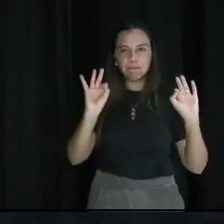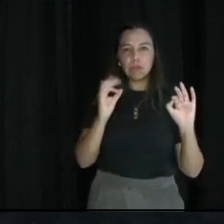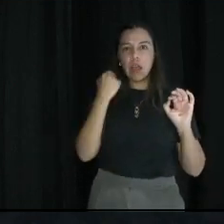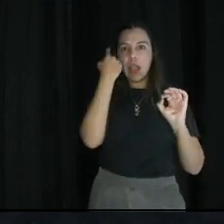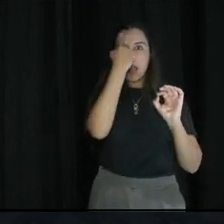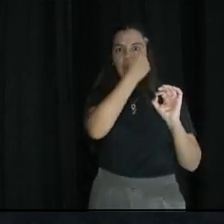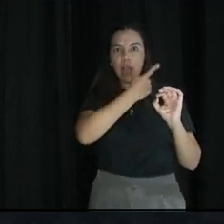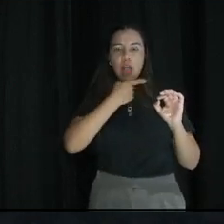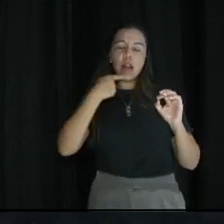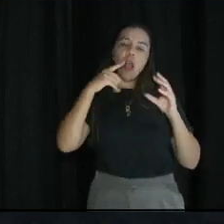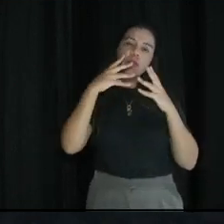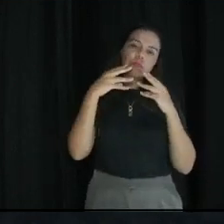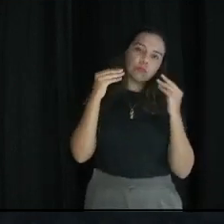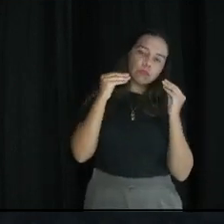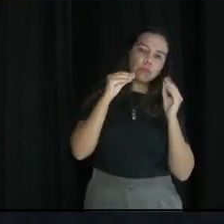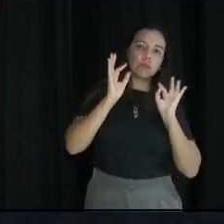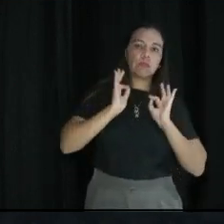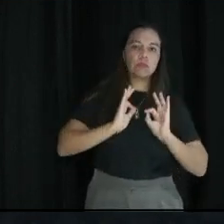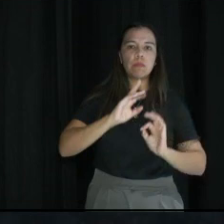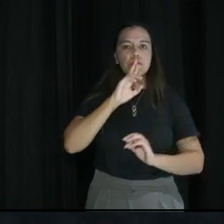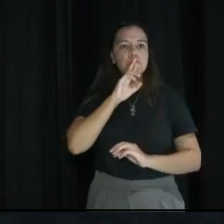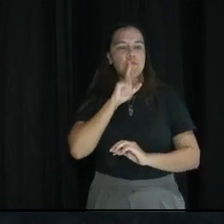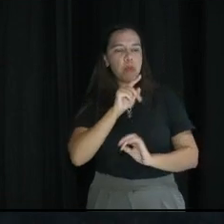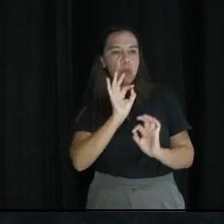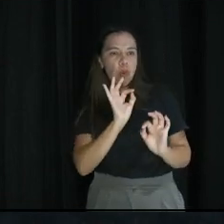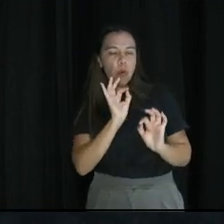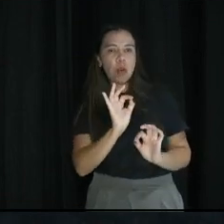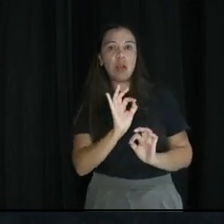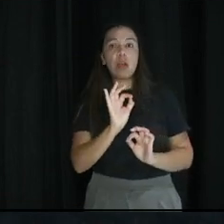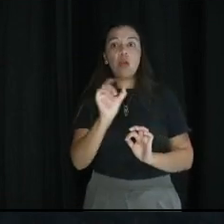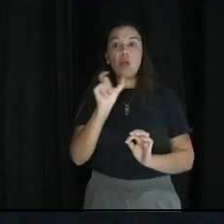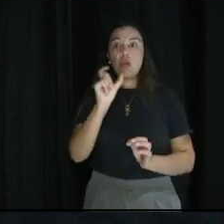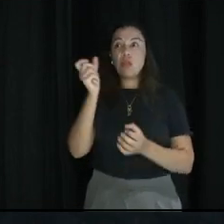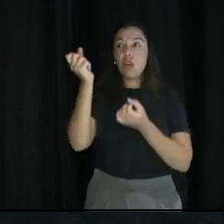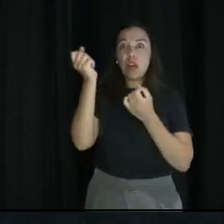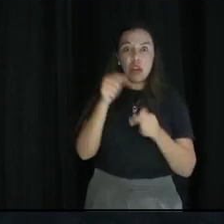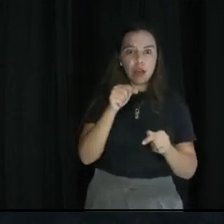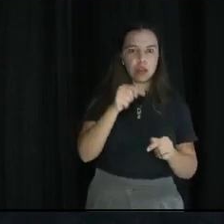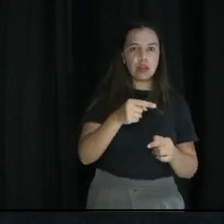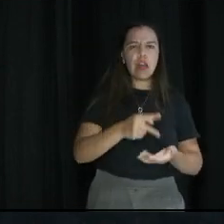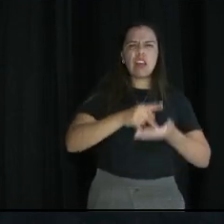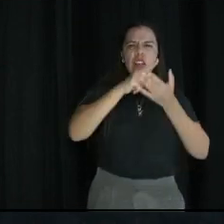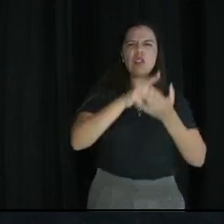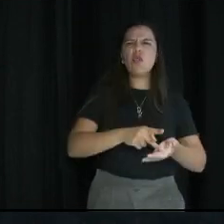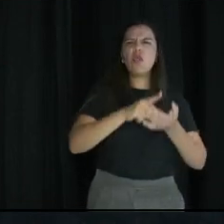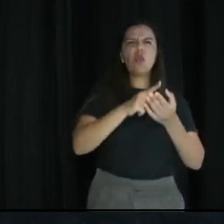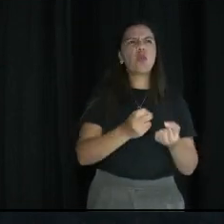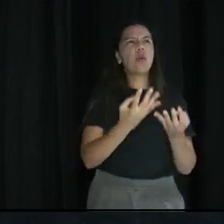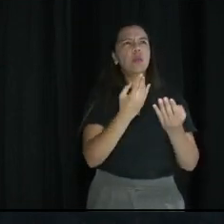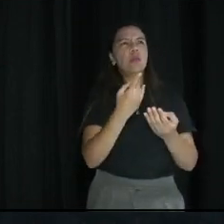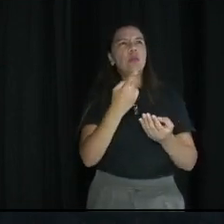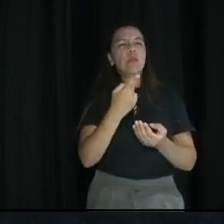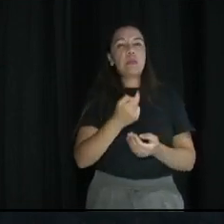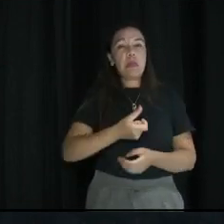semblante. Es un animal que llegó con nosotros pesando alrededor de